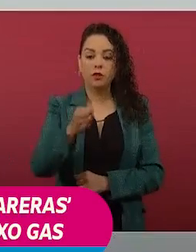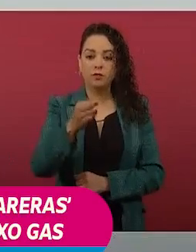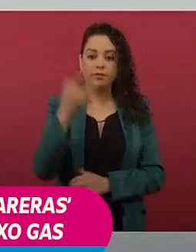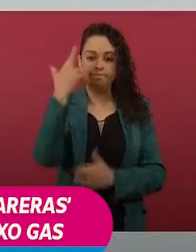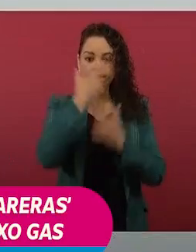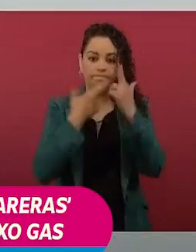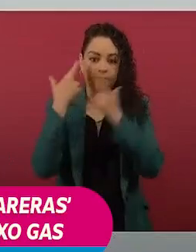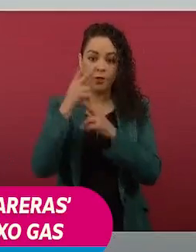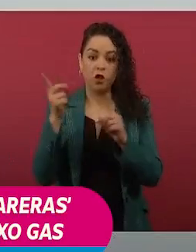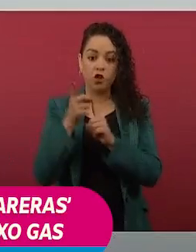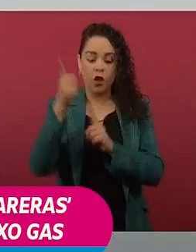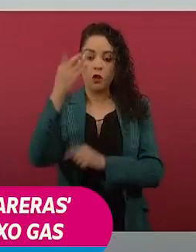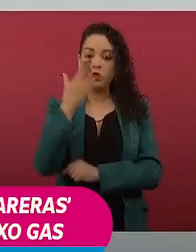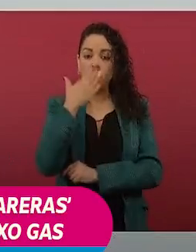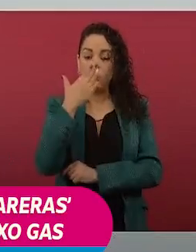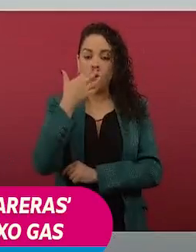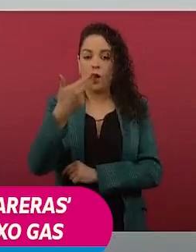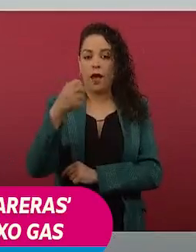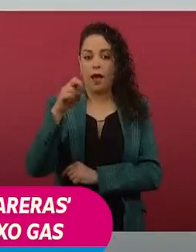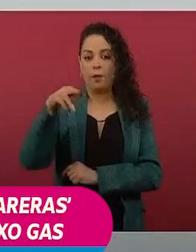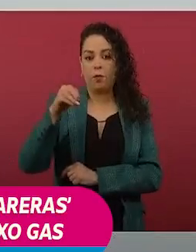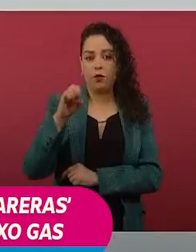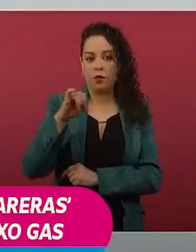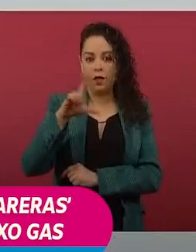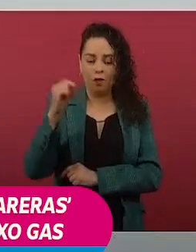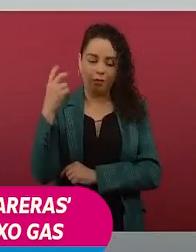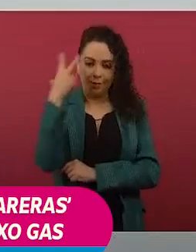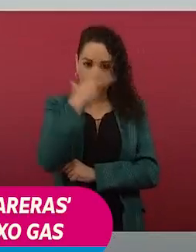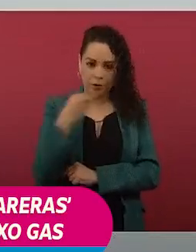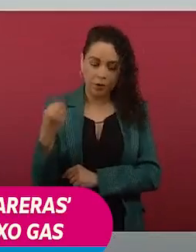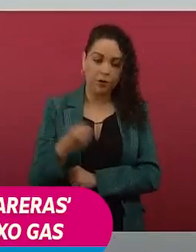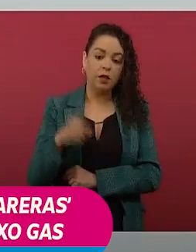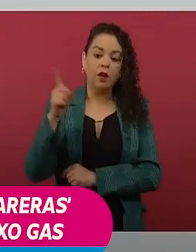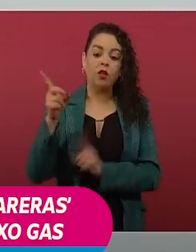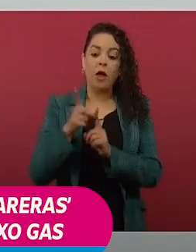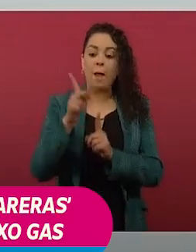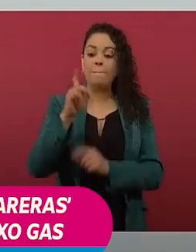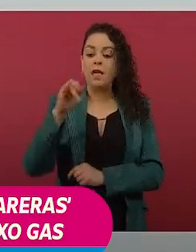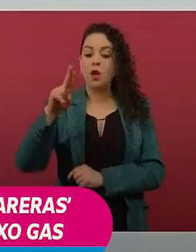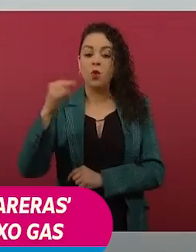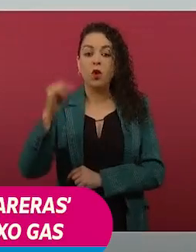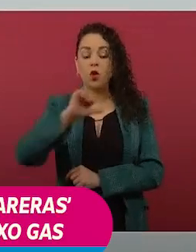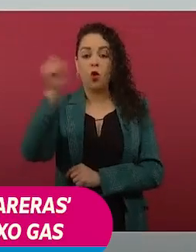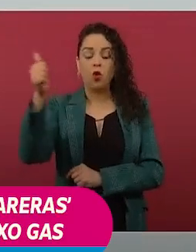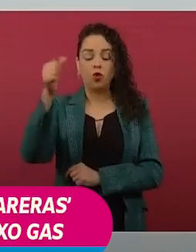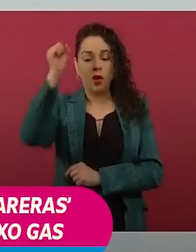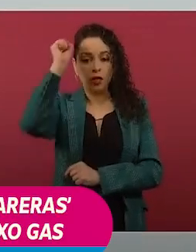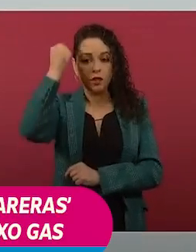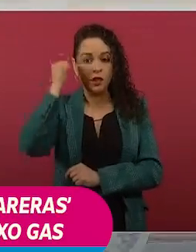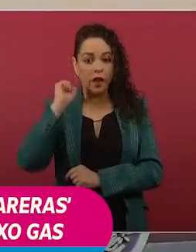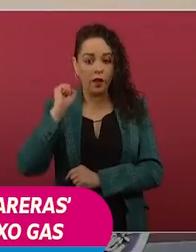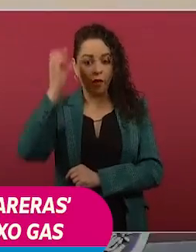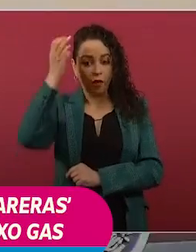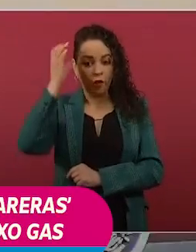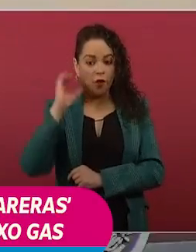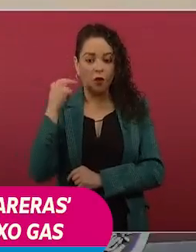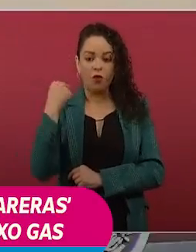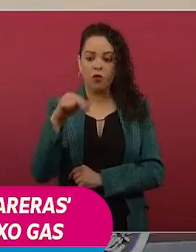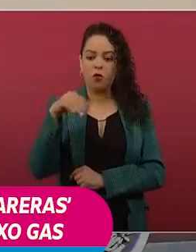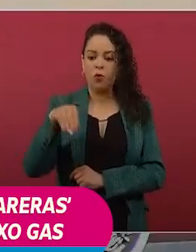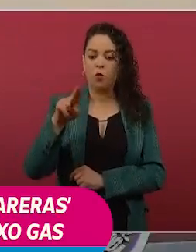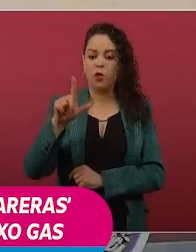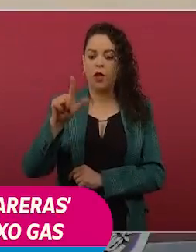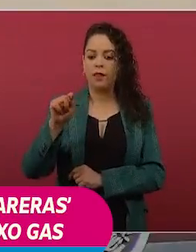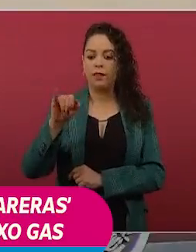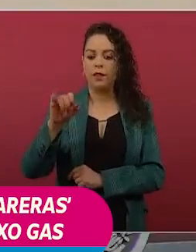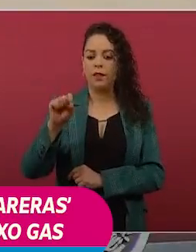Hermosillo, Sonora, Estación Piru, y en Culiacán, Sinaloa, Multiservicios.